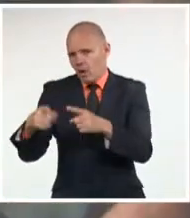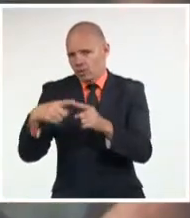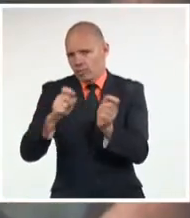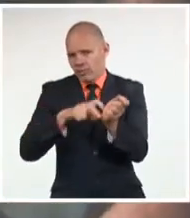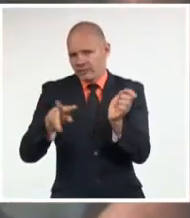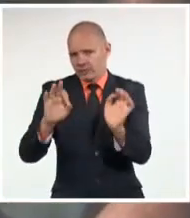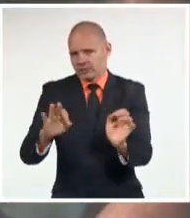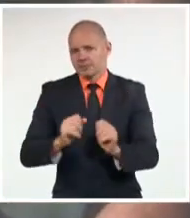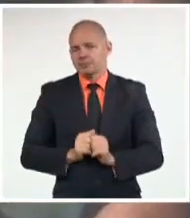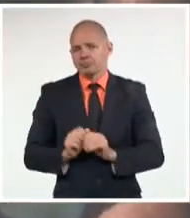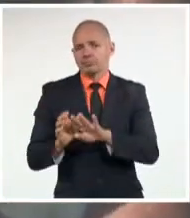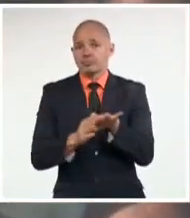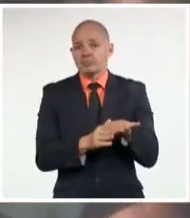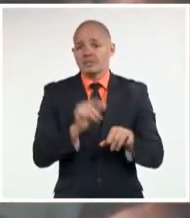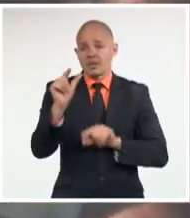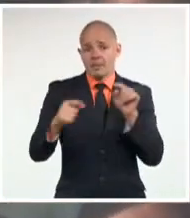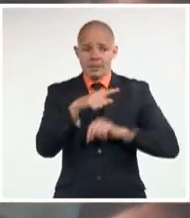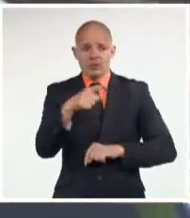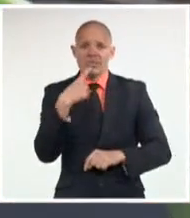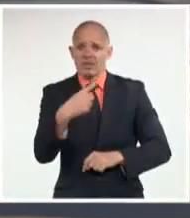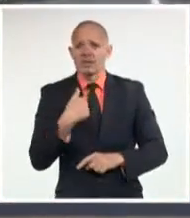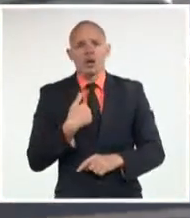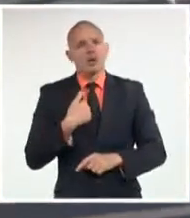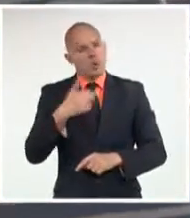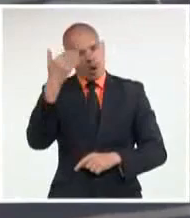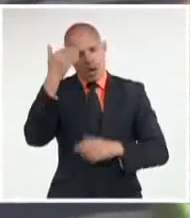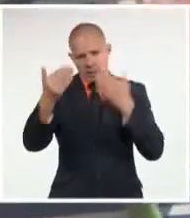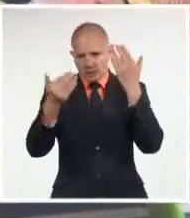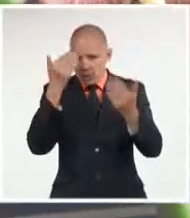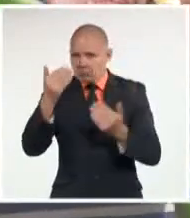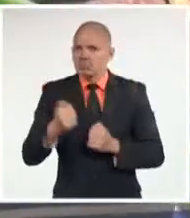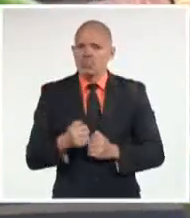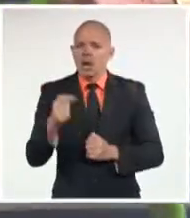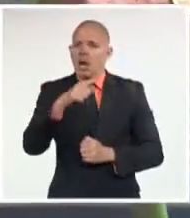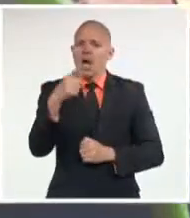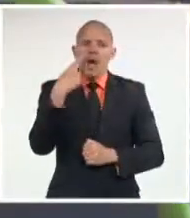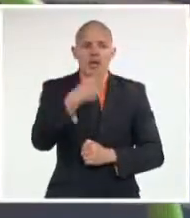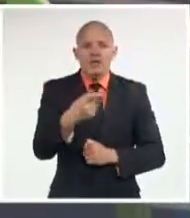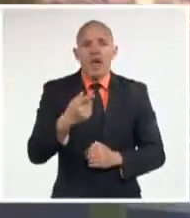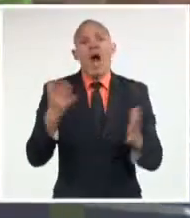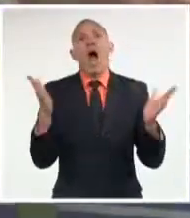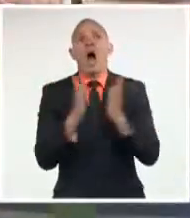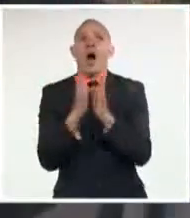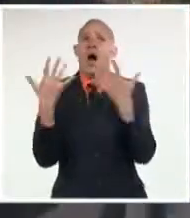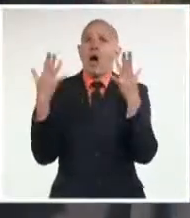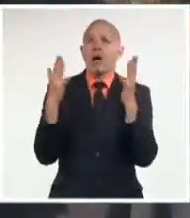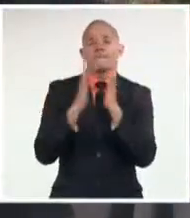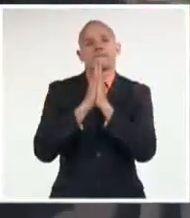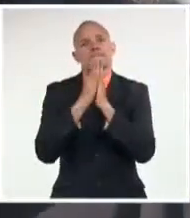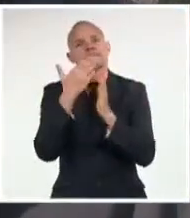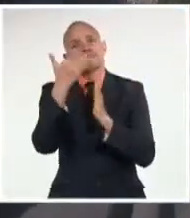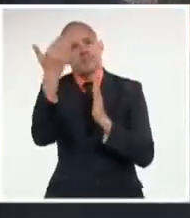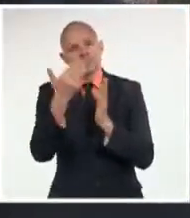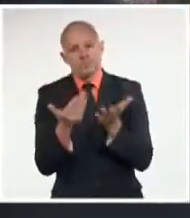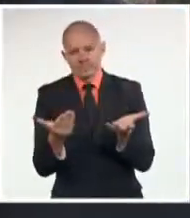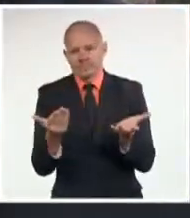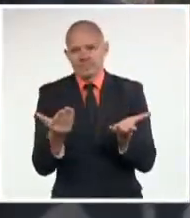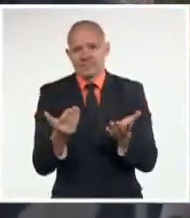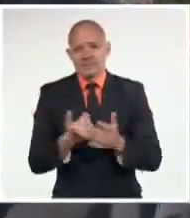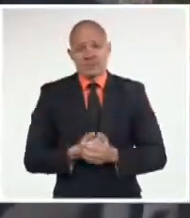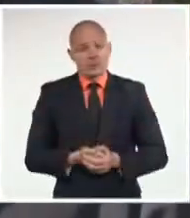provincias. Persona muy agradecida. Yo en eso como lleva mucho tiempo sin agua, que no te está